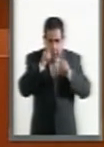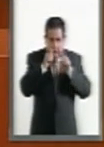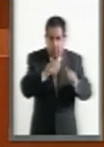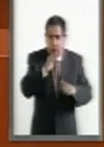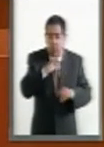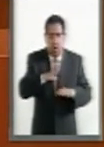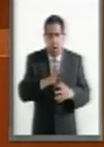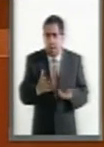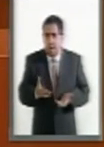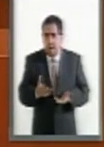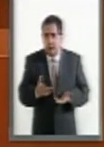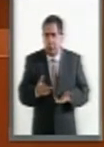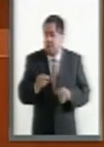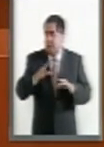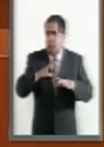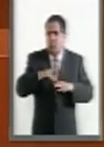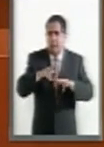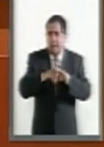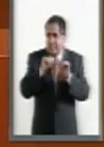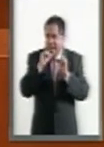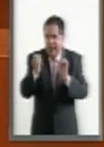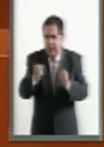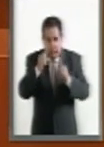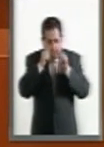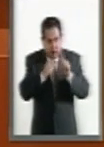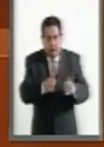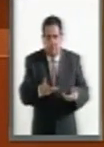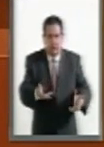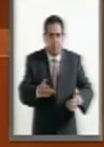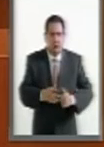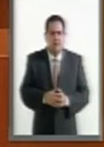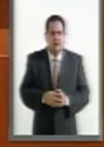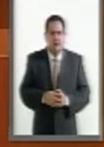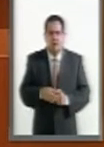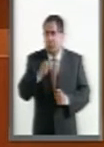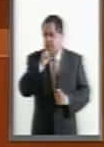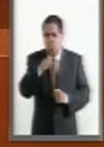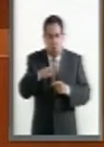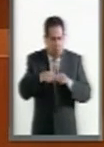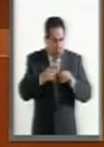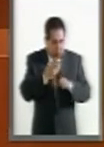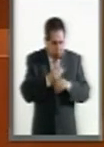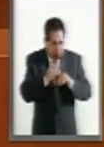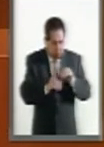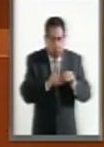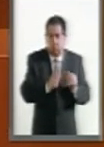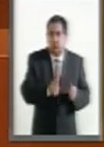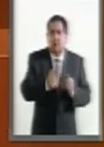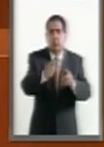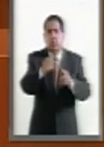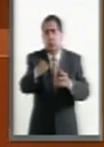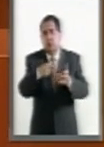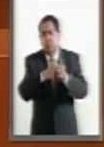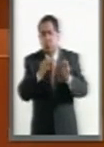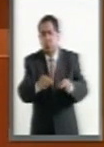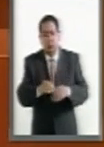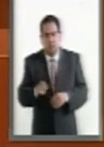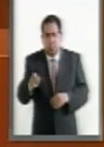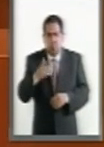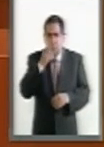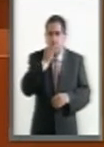porque no hay absolutamente nada. Tampoco lo han podido canalizar porque no tienen